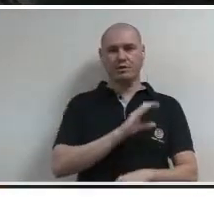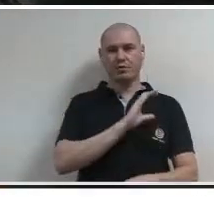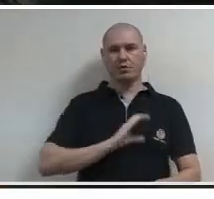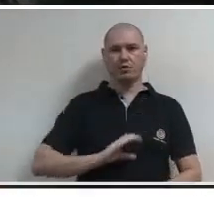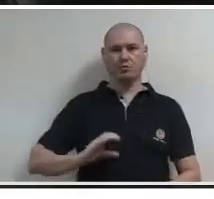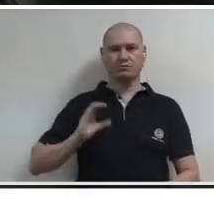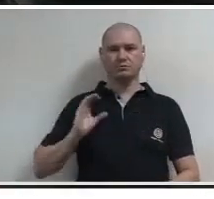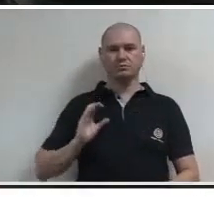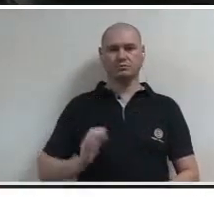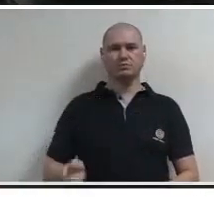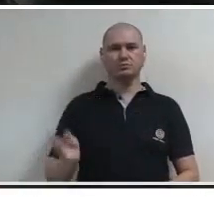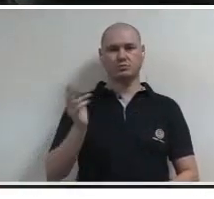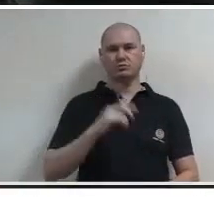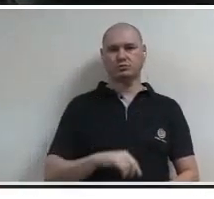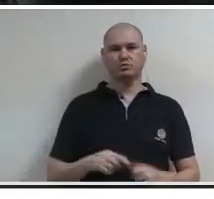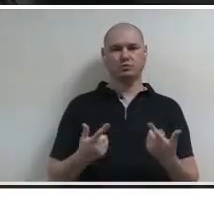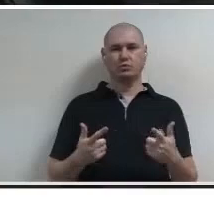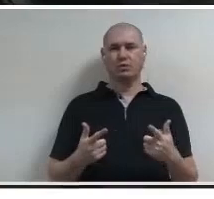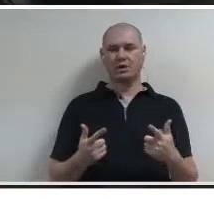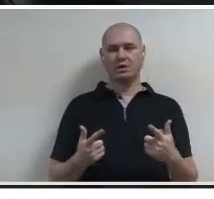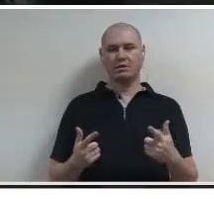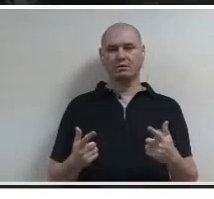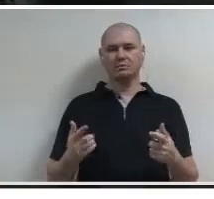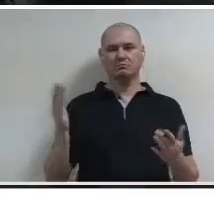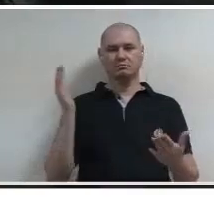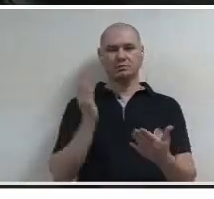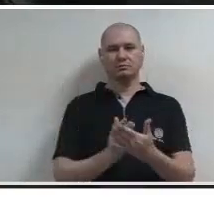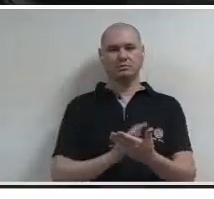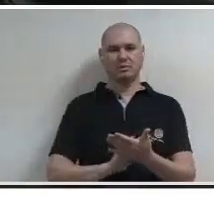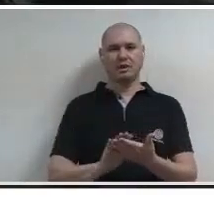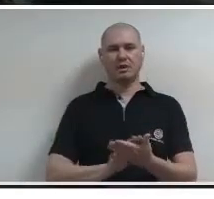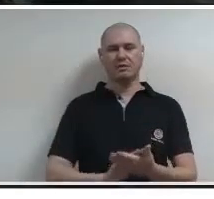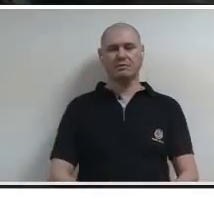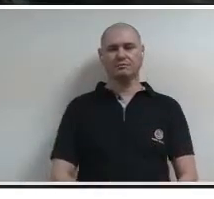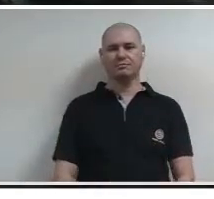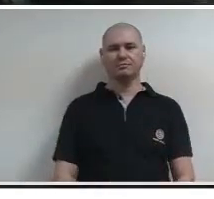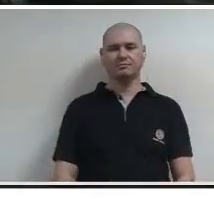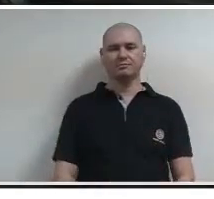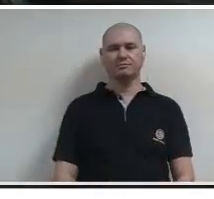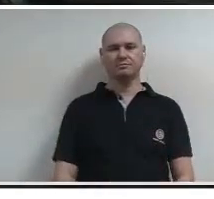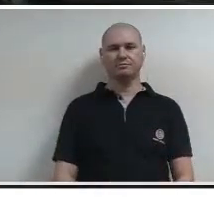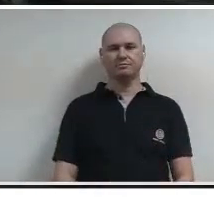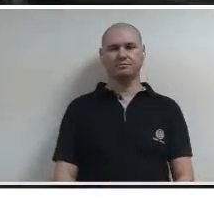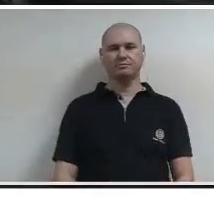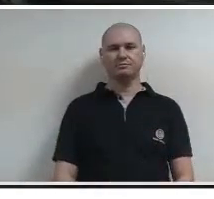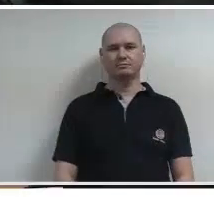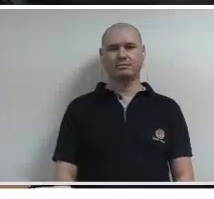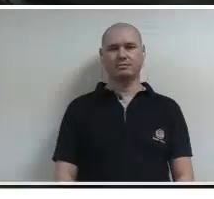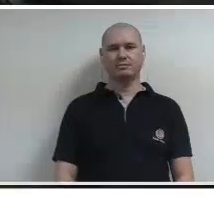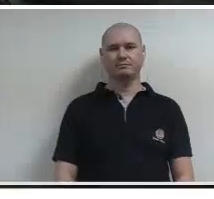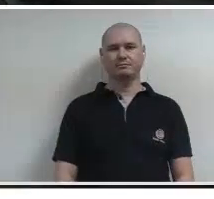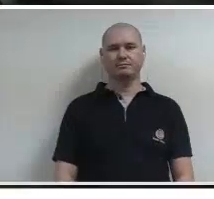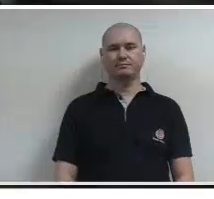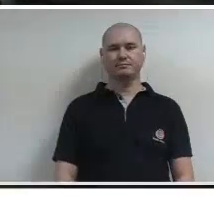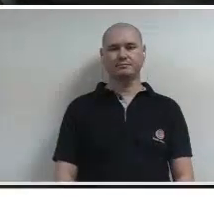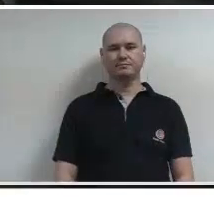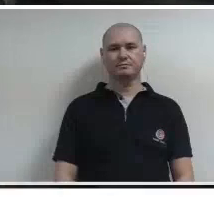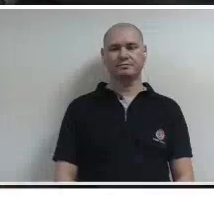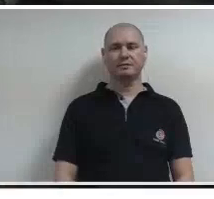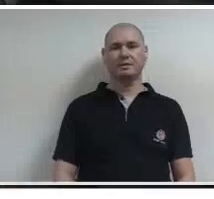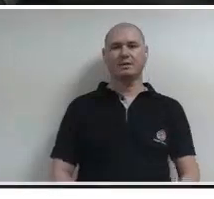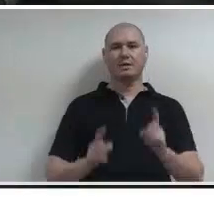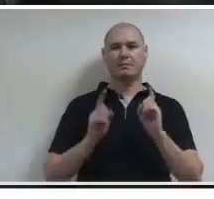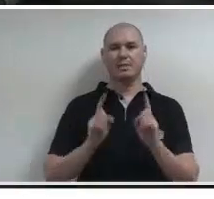Hoy voy a Concepción, pero hoy Pepe anda y por ahí va a ver queja y chubí. Mi